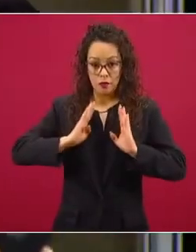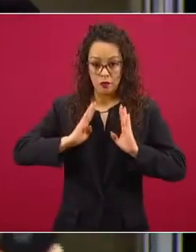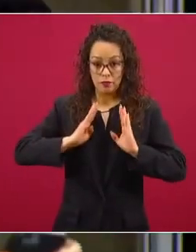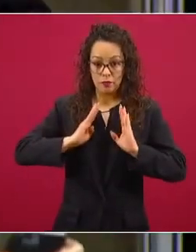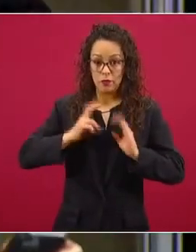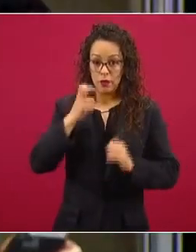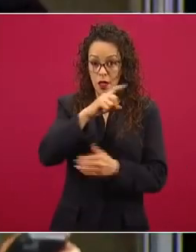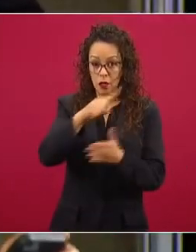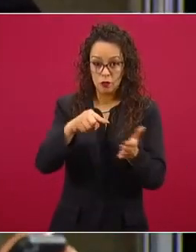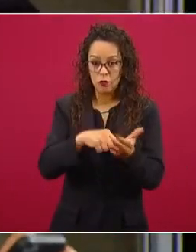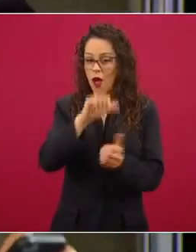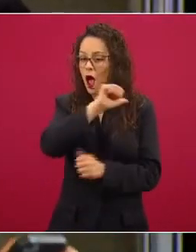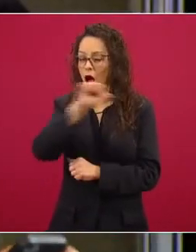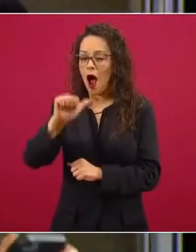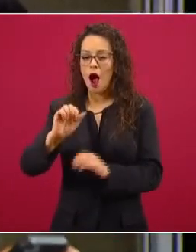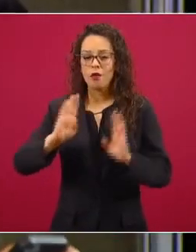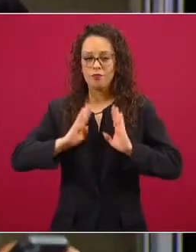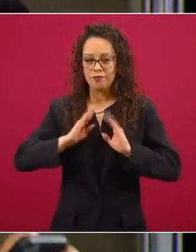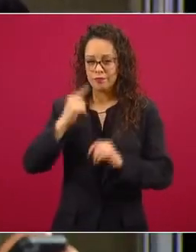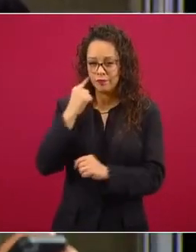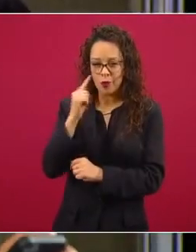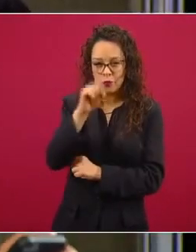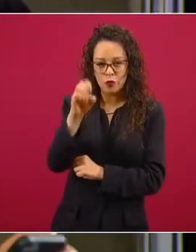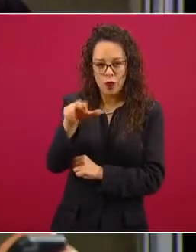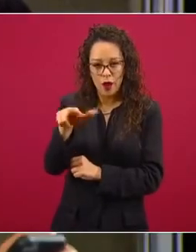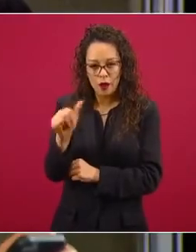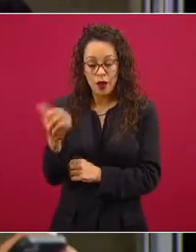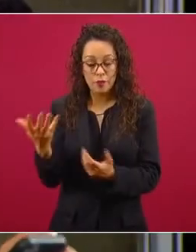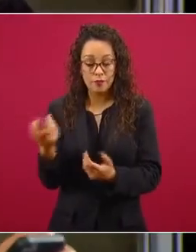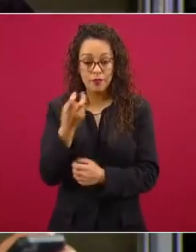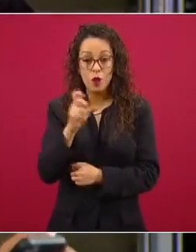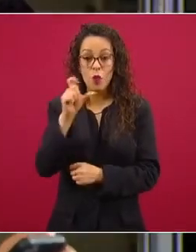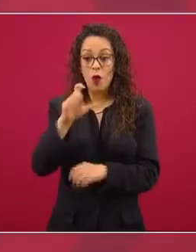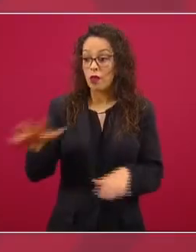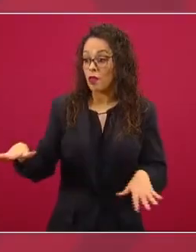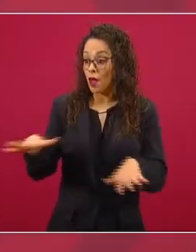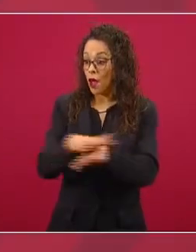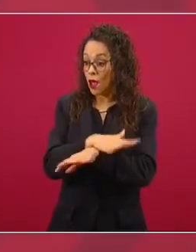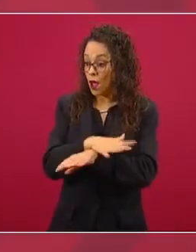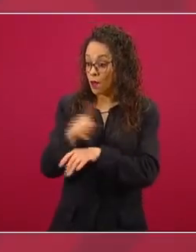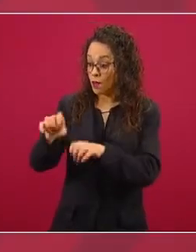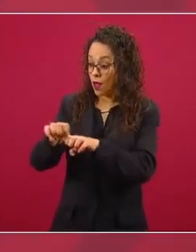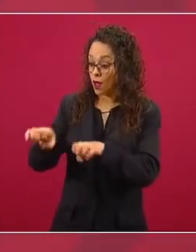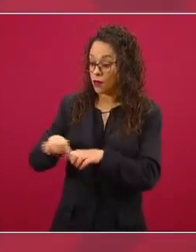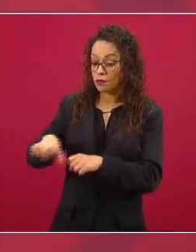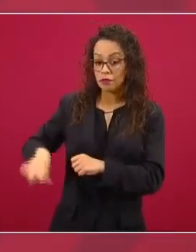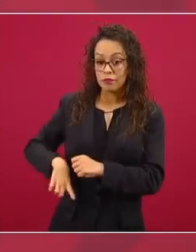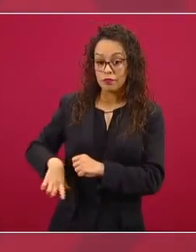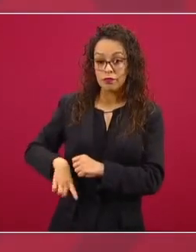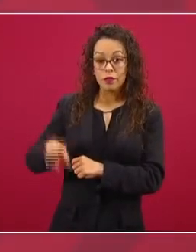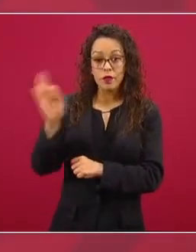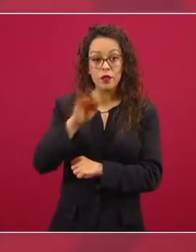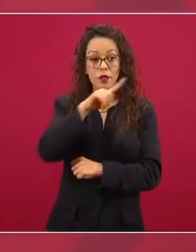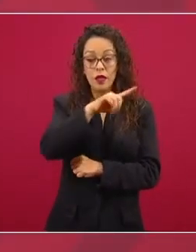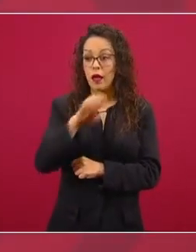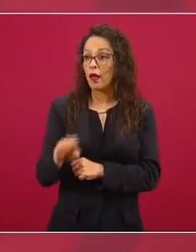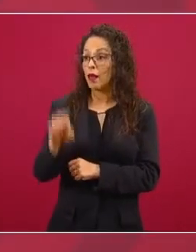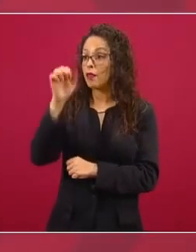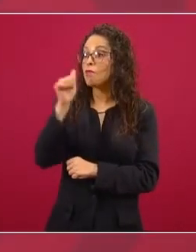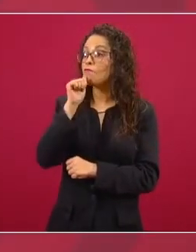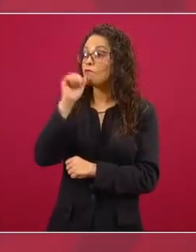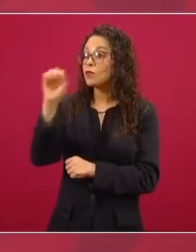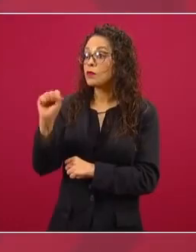militares. Entonces, cambia el gobierno y si ellos todavía no cumplen los 65